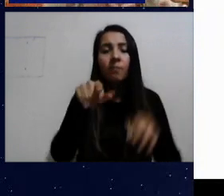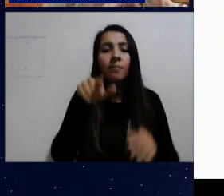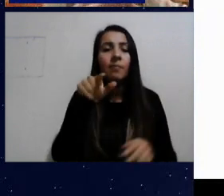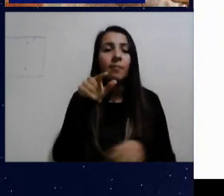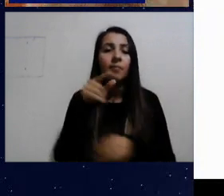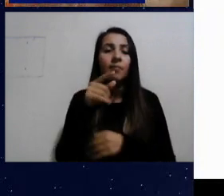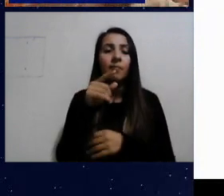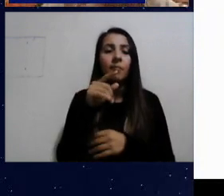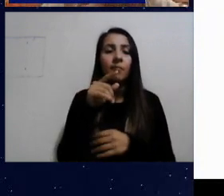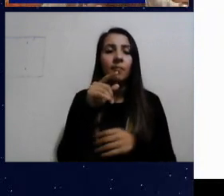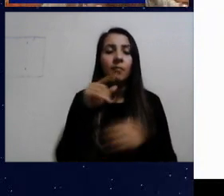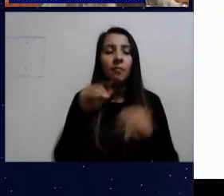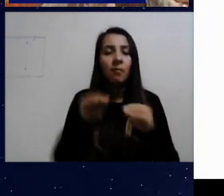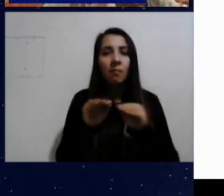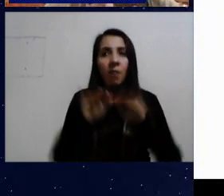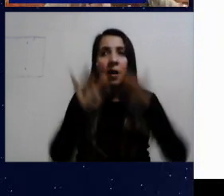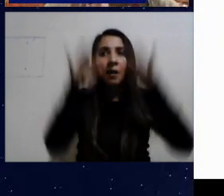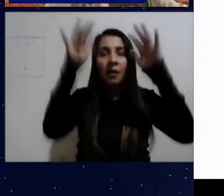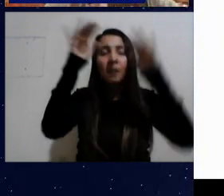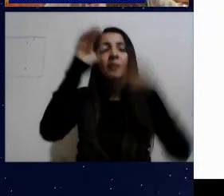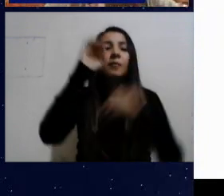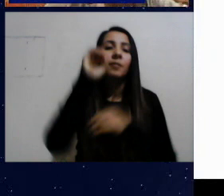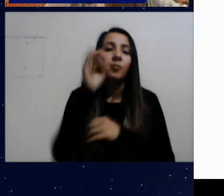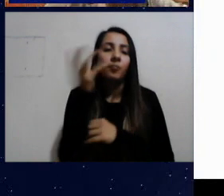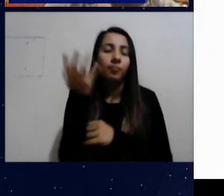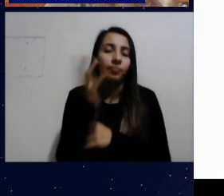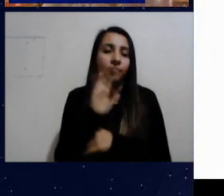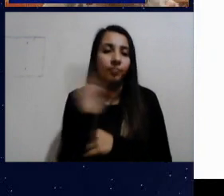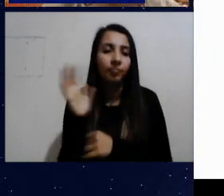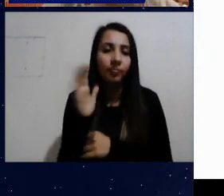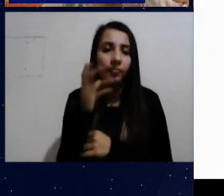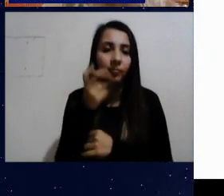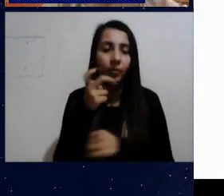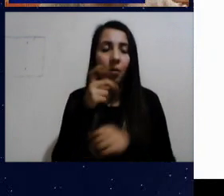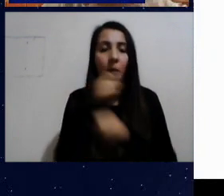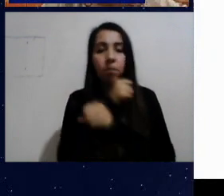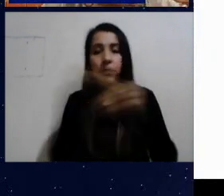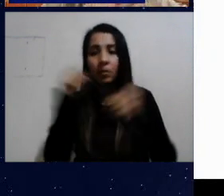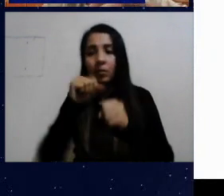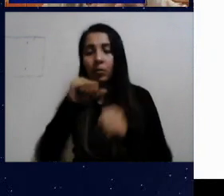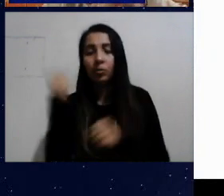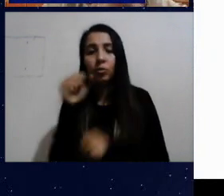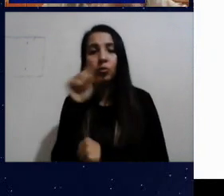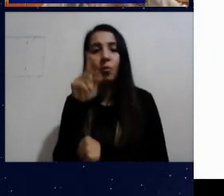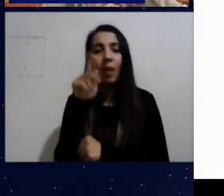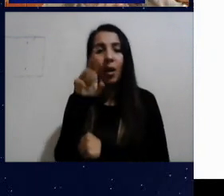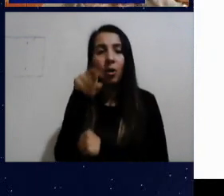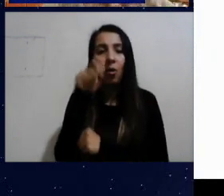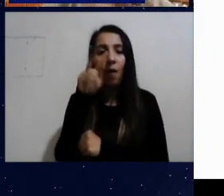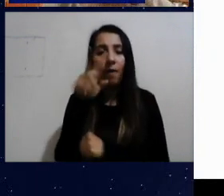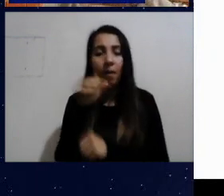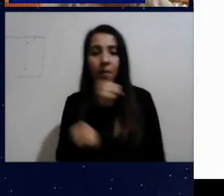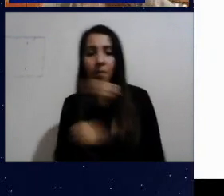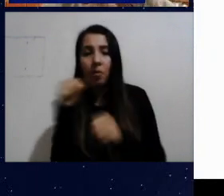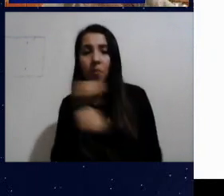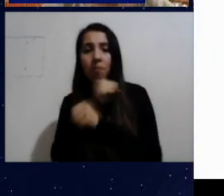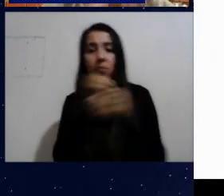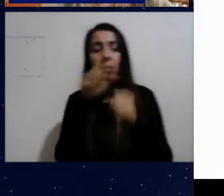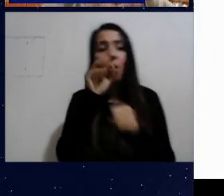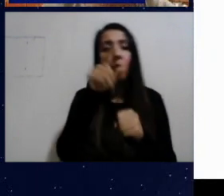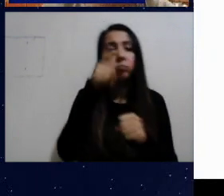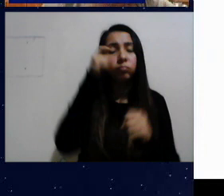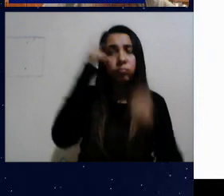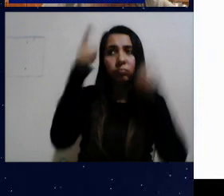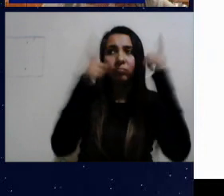explosiones de supernova o por los procesos que ocurren en las galaxias, y sin embargo hay otra fracción que tiene unas metalicidades